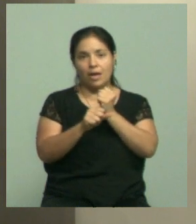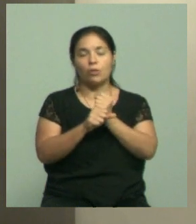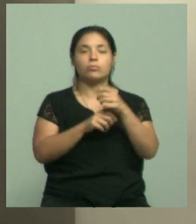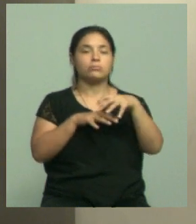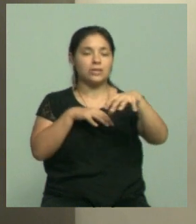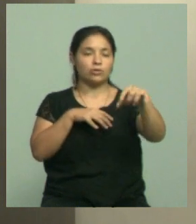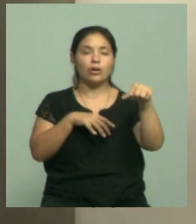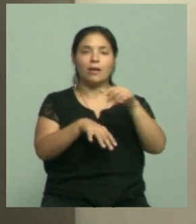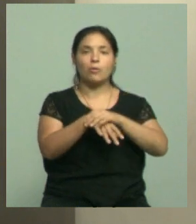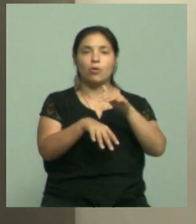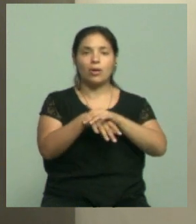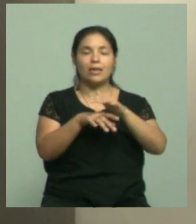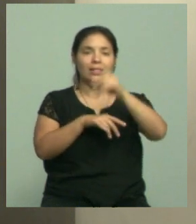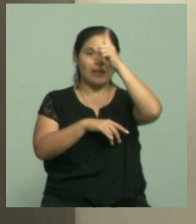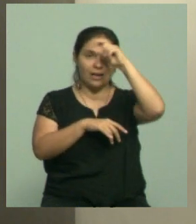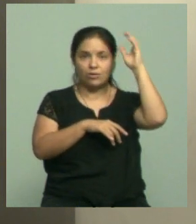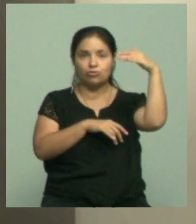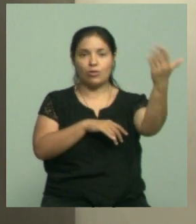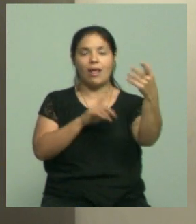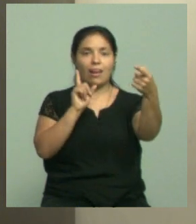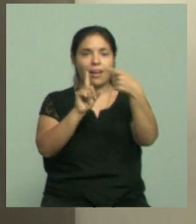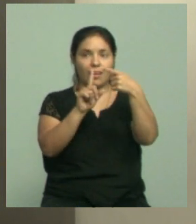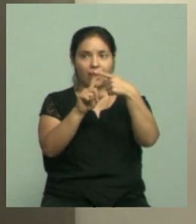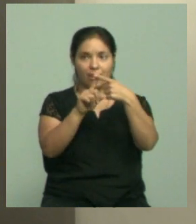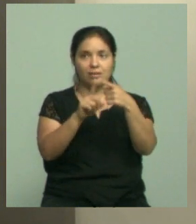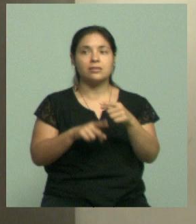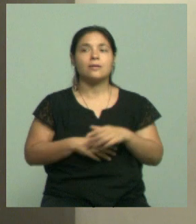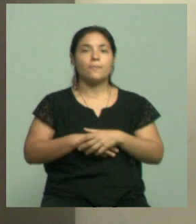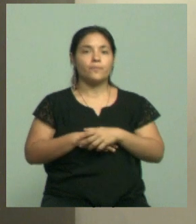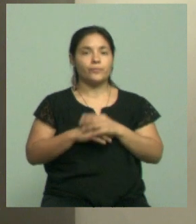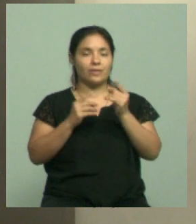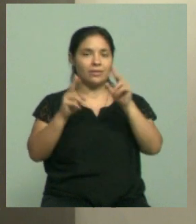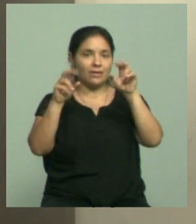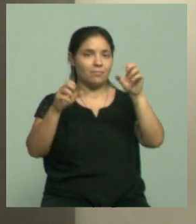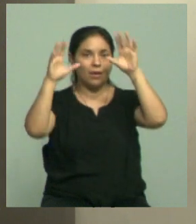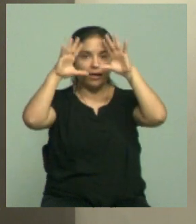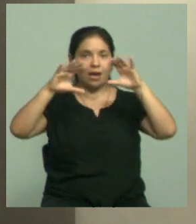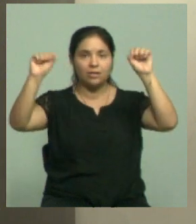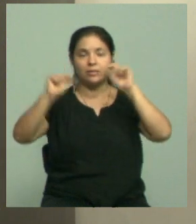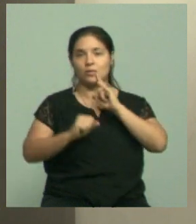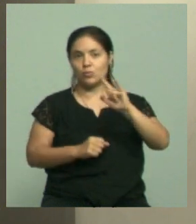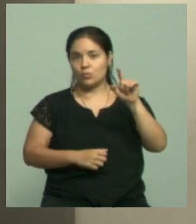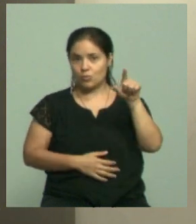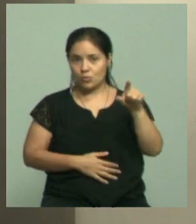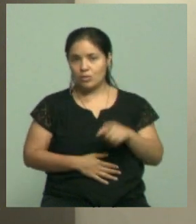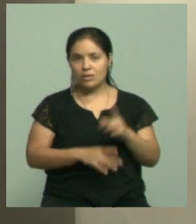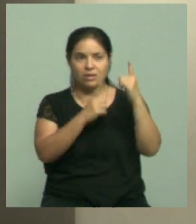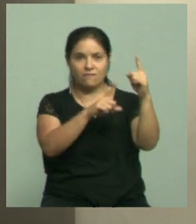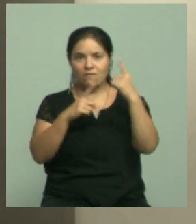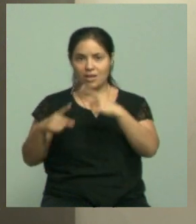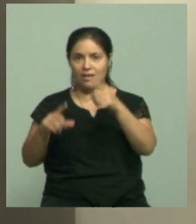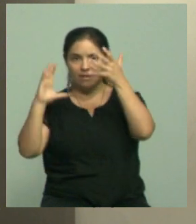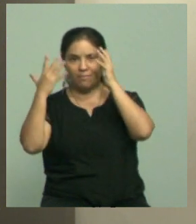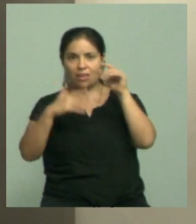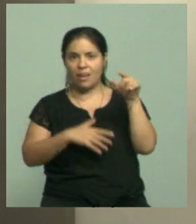las vinculaciones internacionales de nuestro país con otros países, que tiene que ver la Cancillería en sí misma. Yo creo que un muy buen ejemplo de